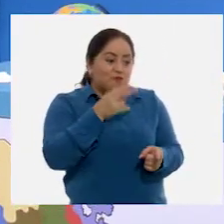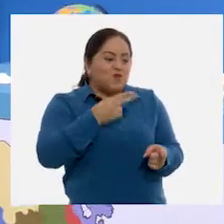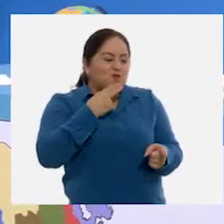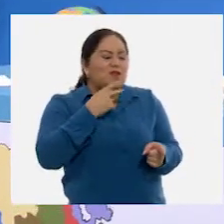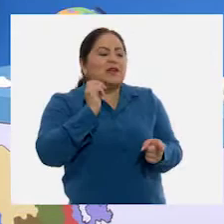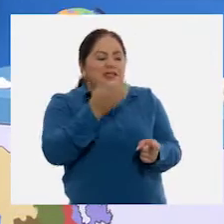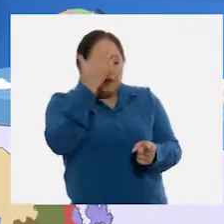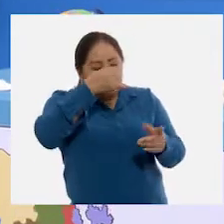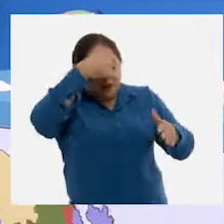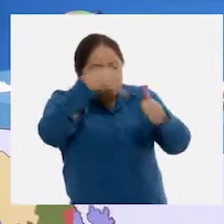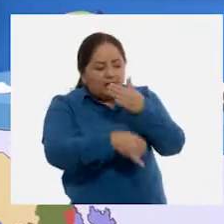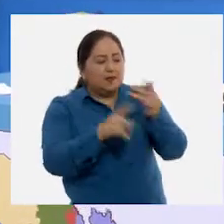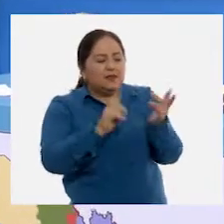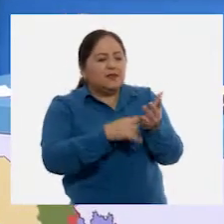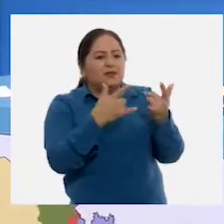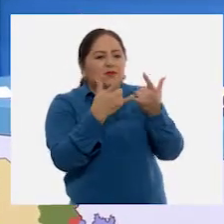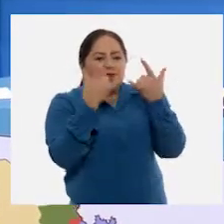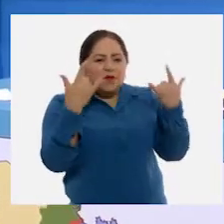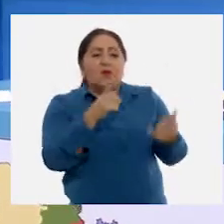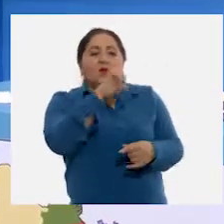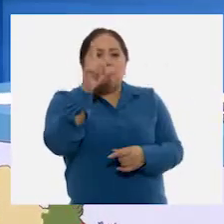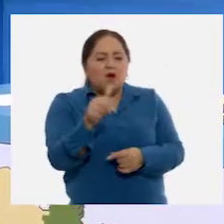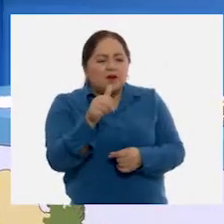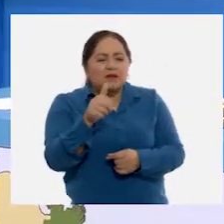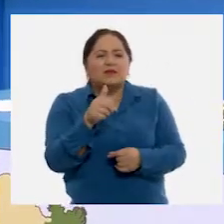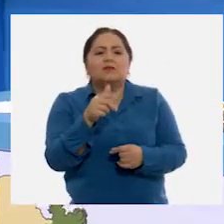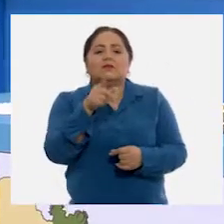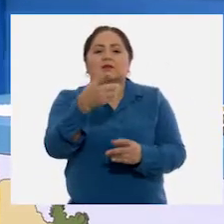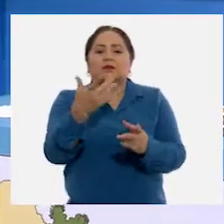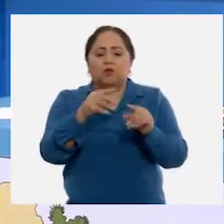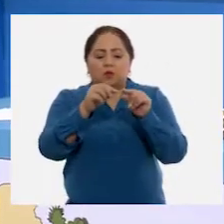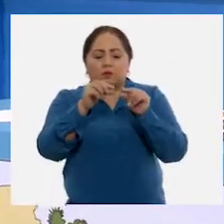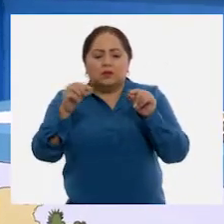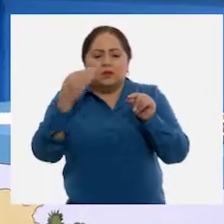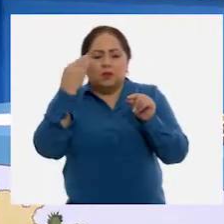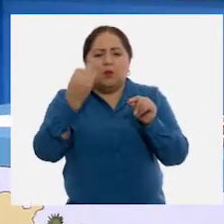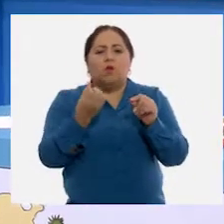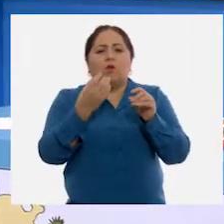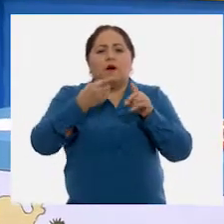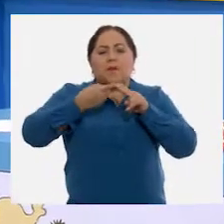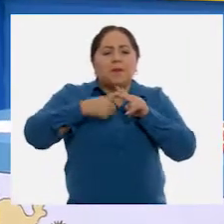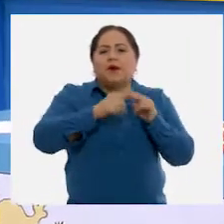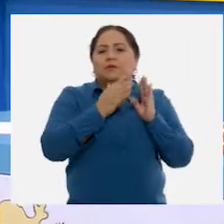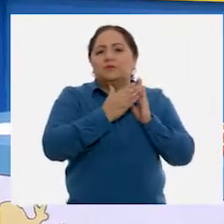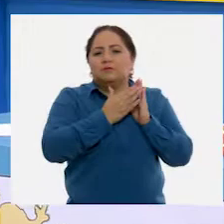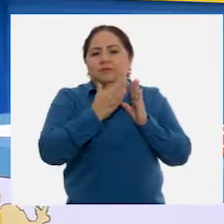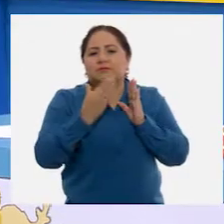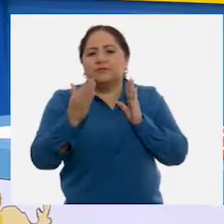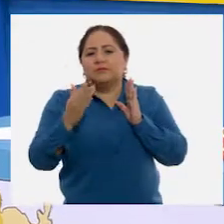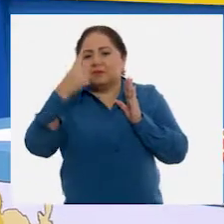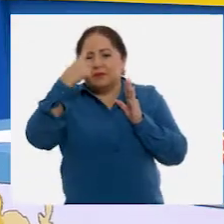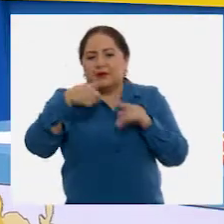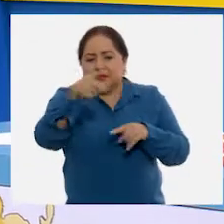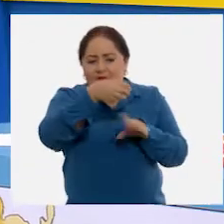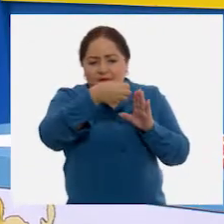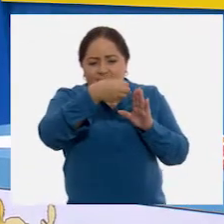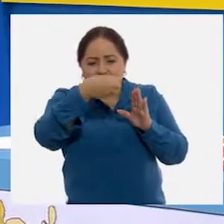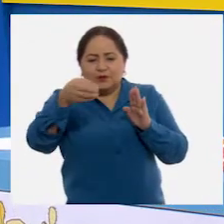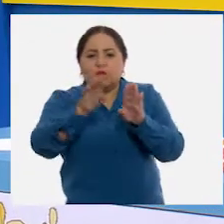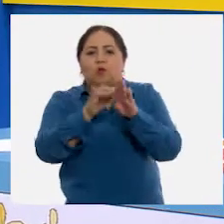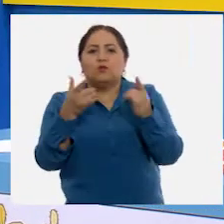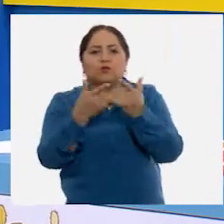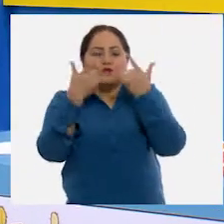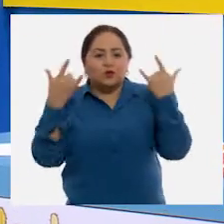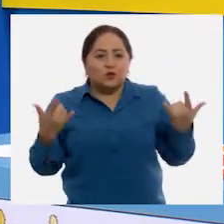lenguaje formal e informal, y construiremos una línea del tiempo que puede servirnos tanto para ordenar nuestro relato